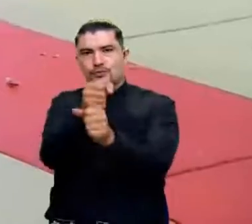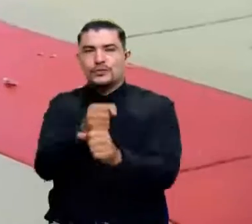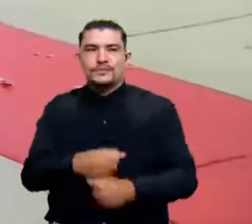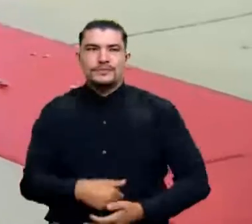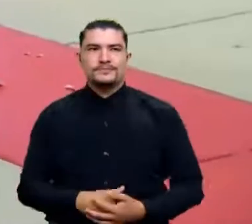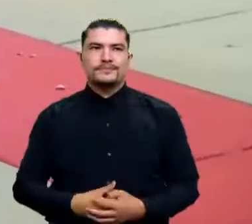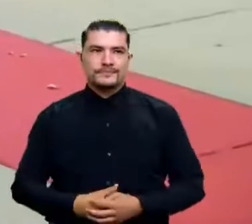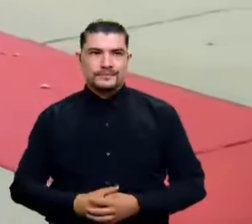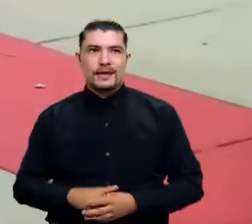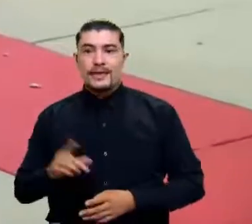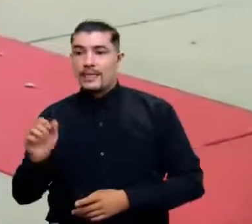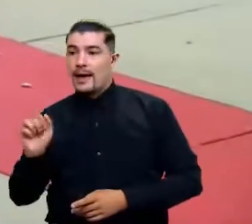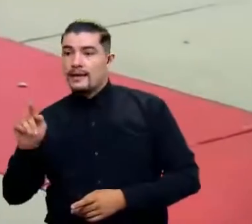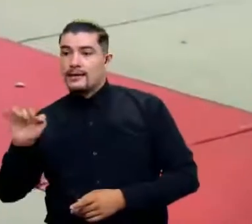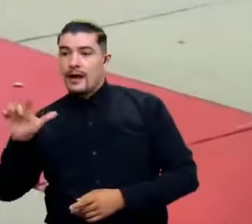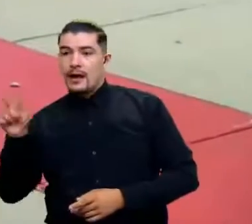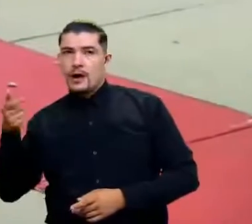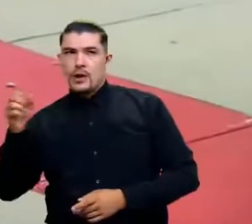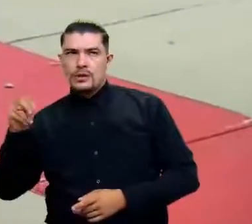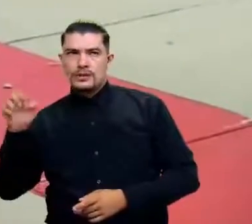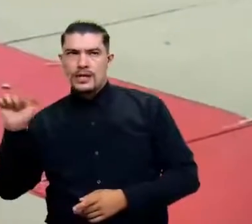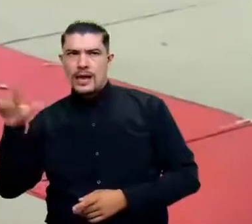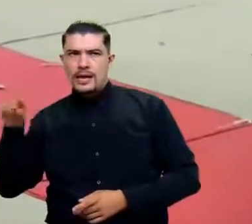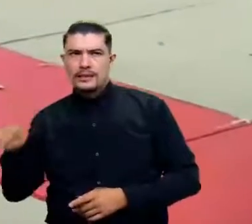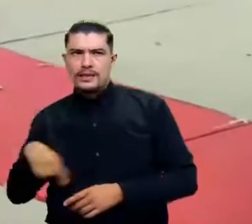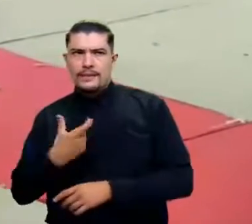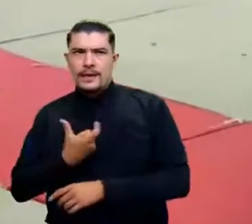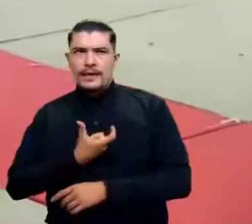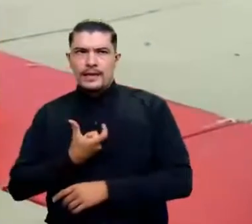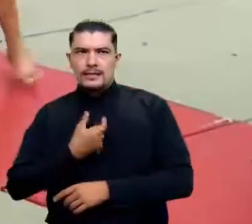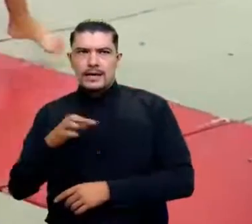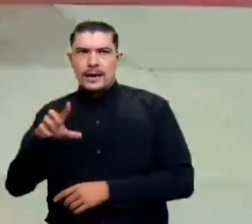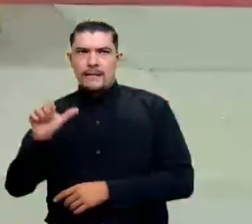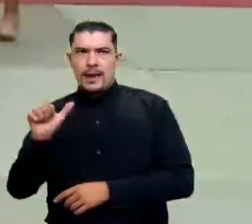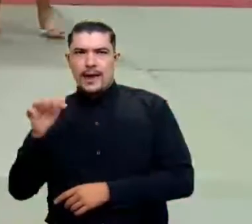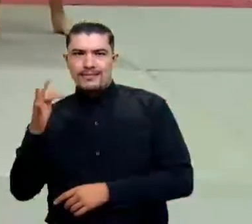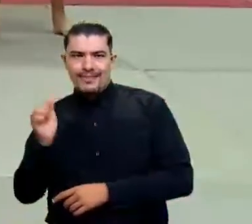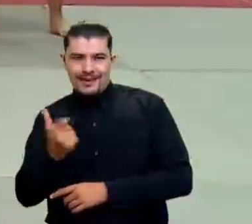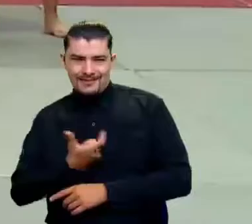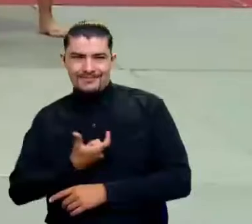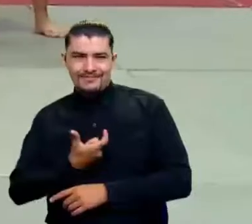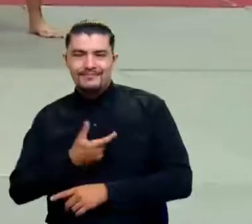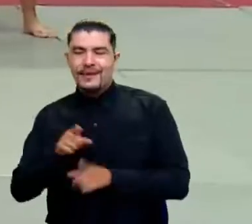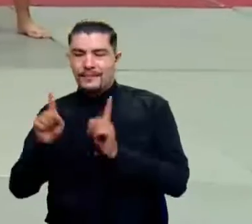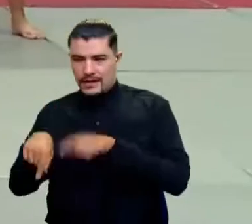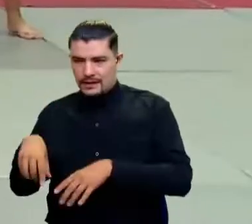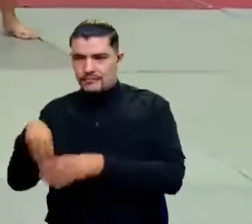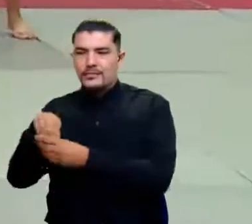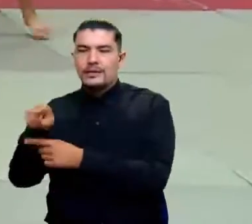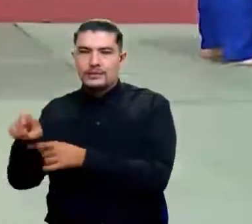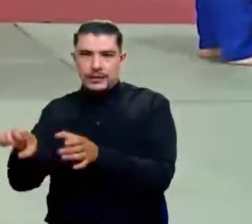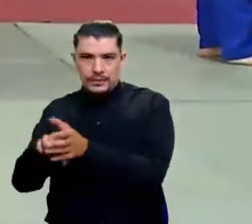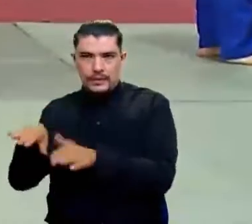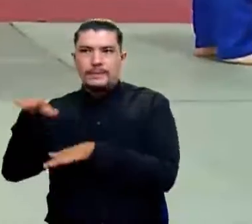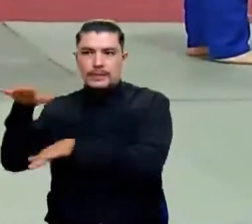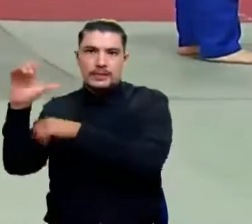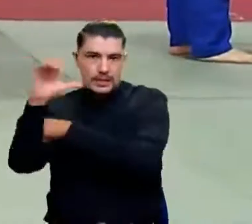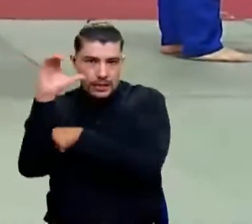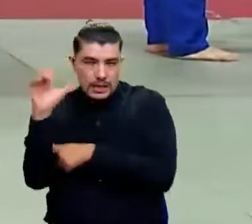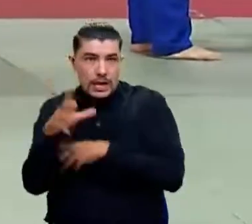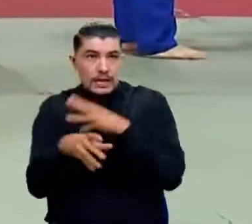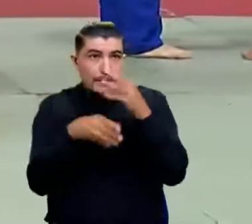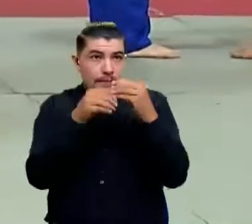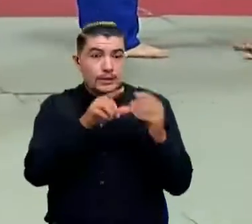Deporte. Daniel González conquistó medalla de plata, hace parte también de este equipo de Talentos Colombia, prácticamente es una selección Colombia.